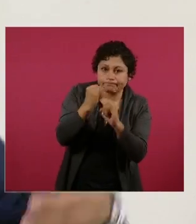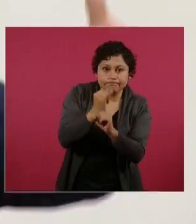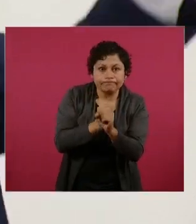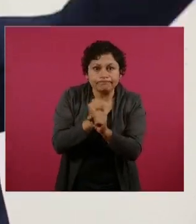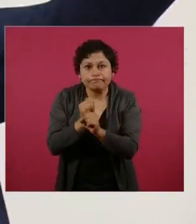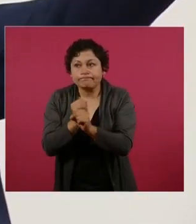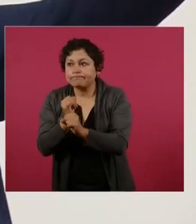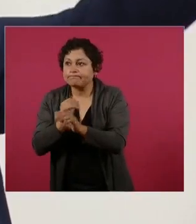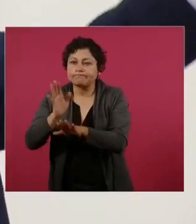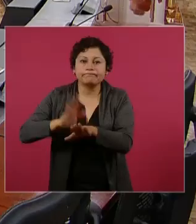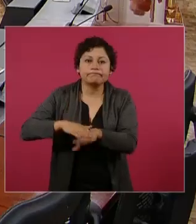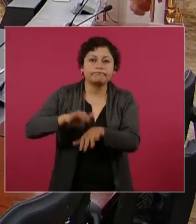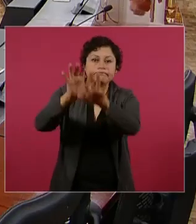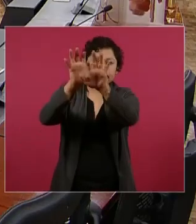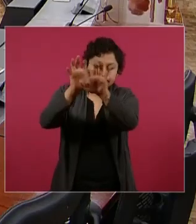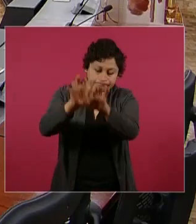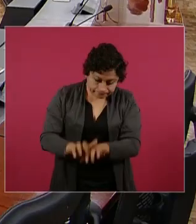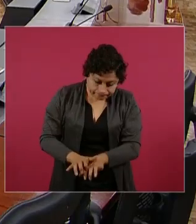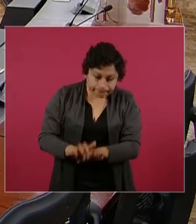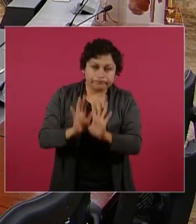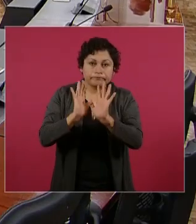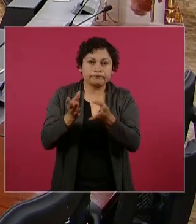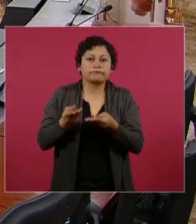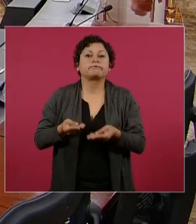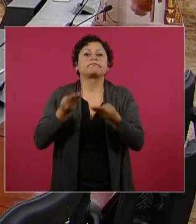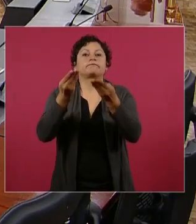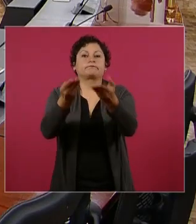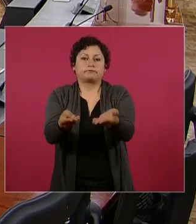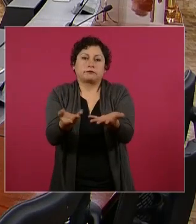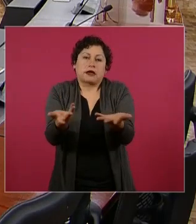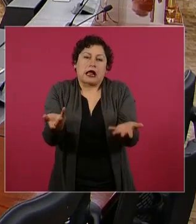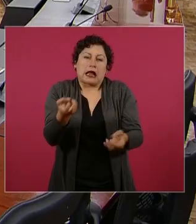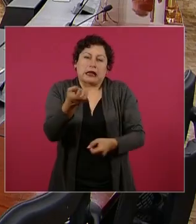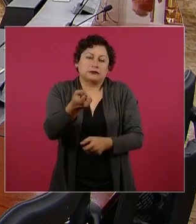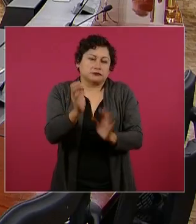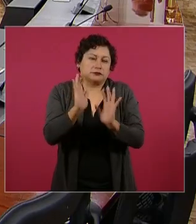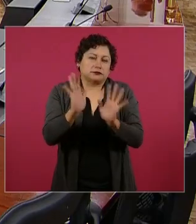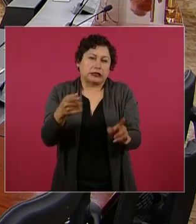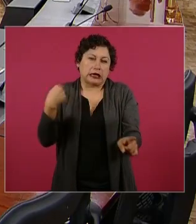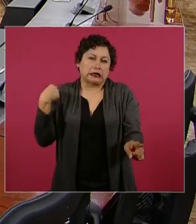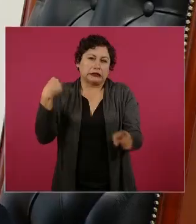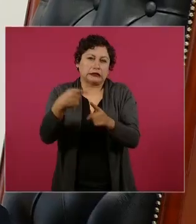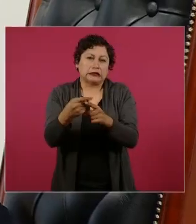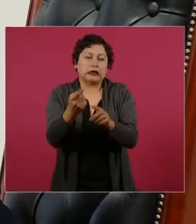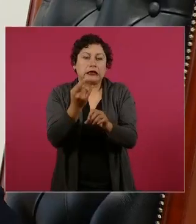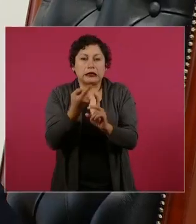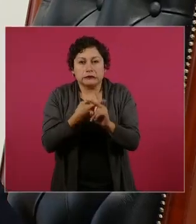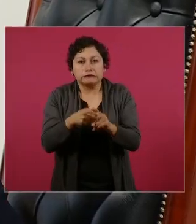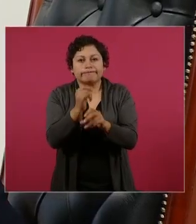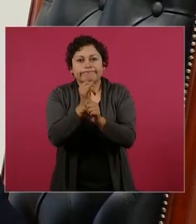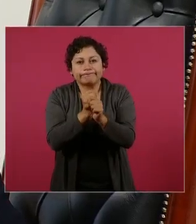que ya tenemos también alguna idea, pero sin los jóvenes